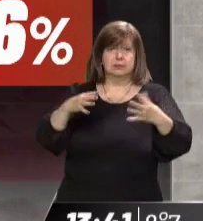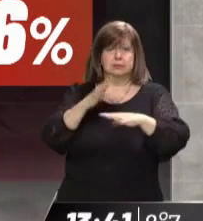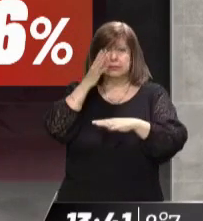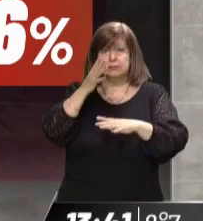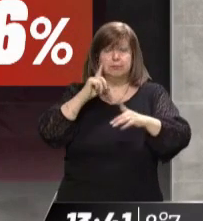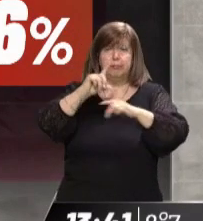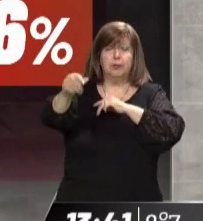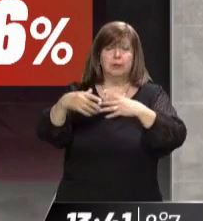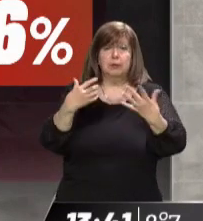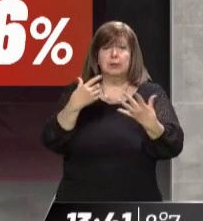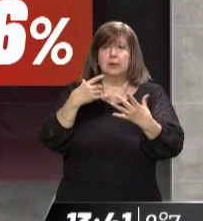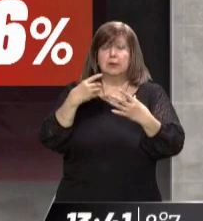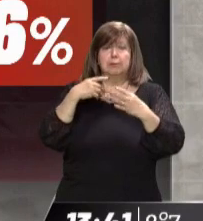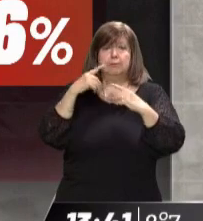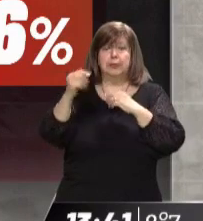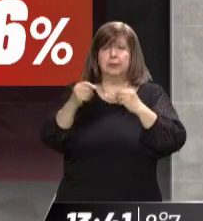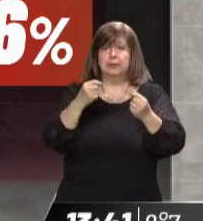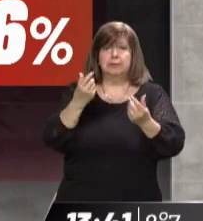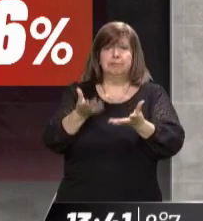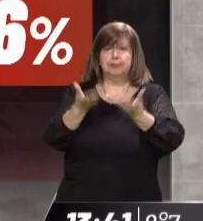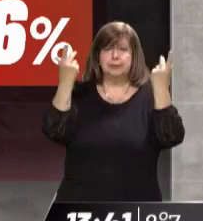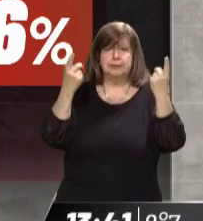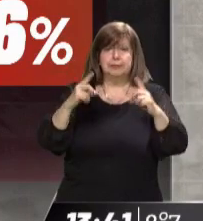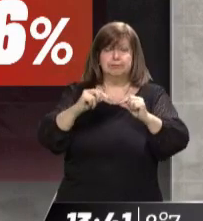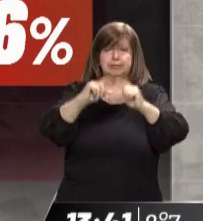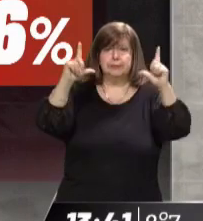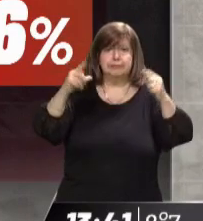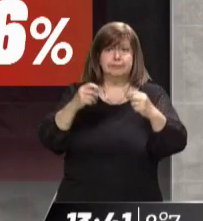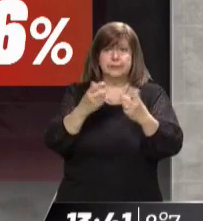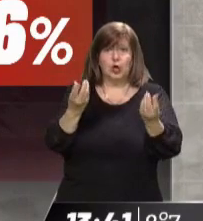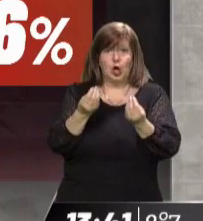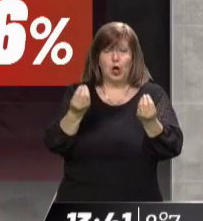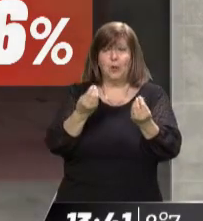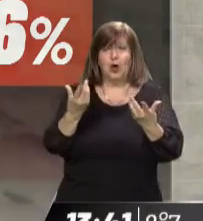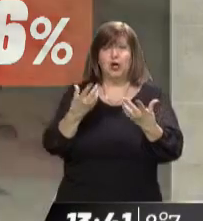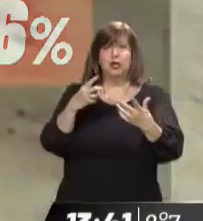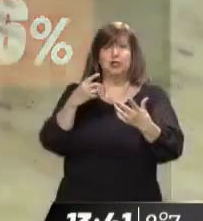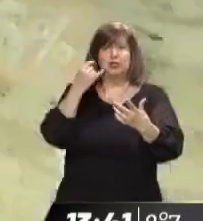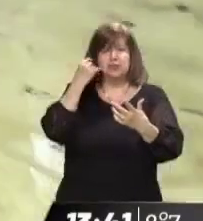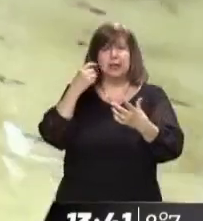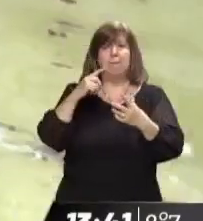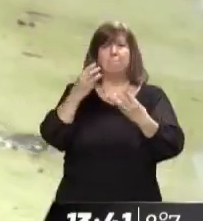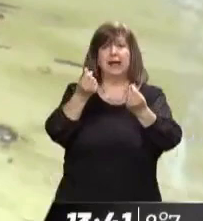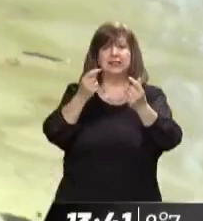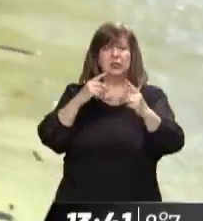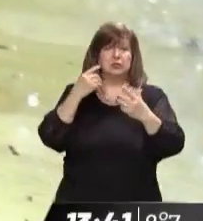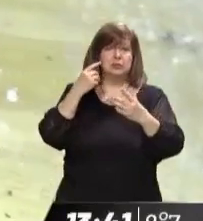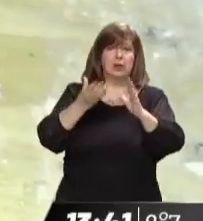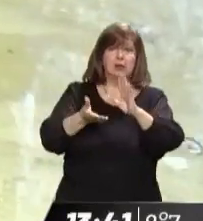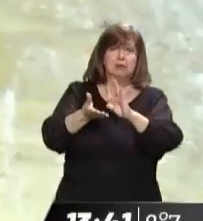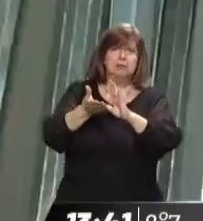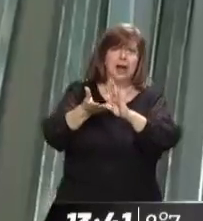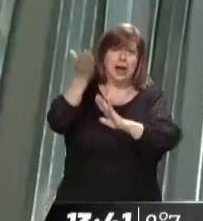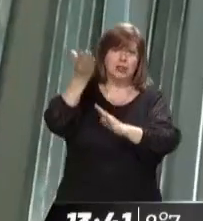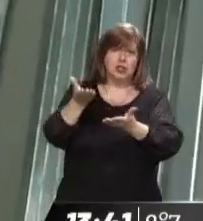se han disparado los valores de un mes al otro, en lo que va del año, de un año a otro. Bien, ahora vamos a